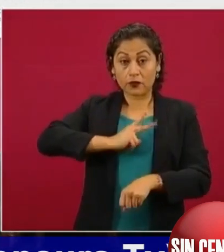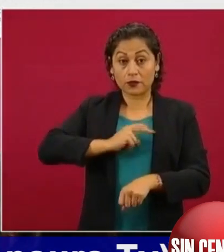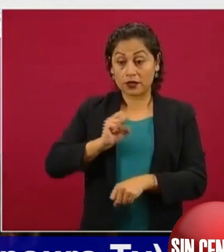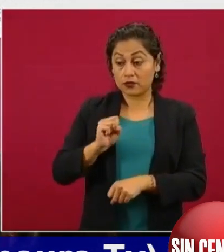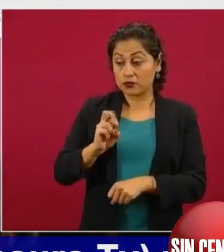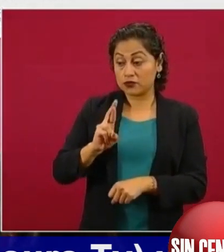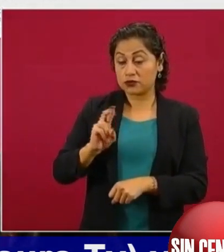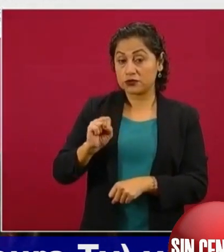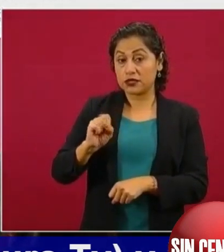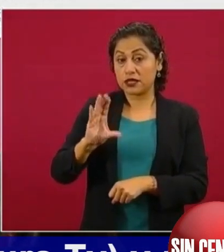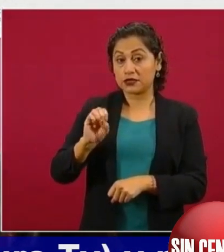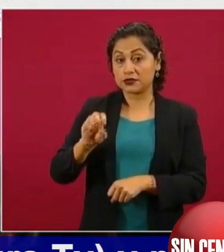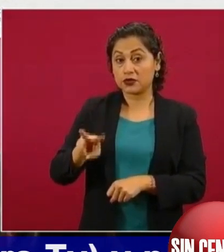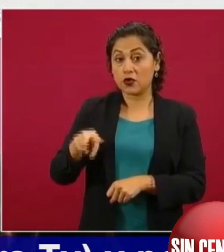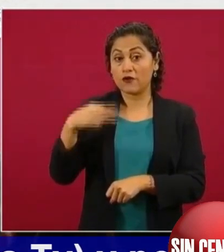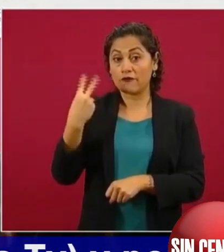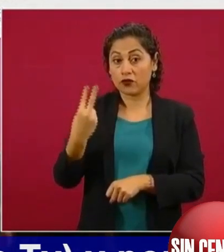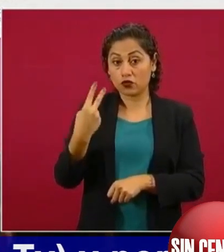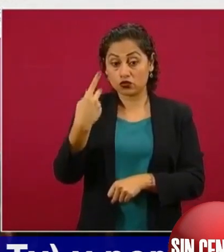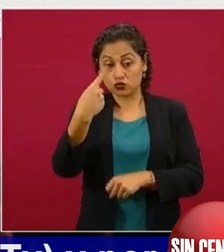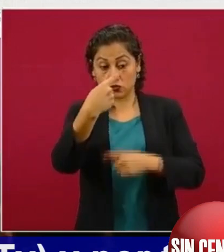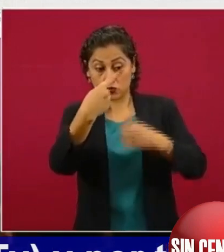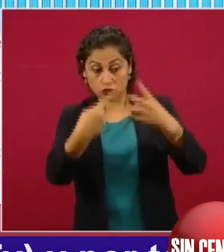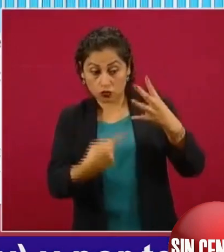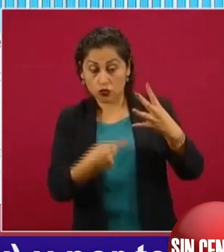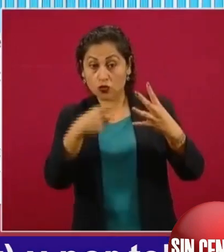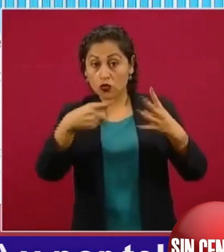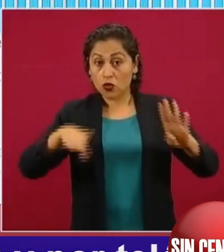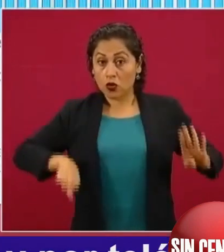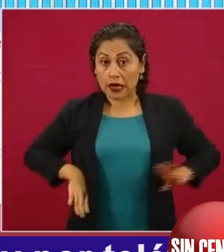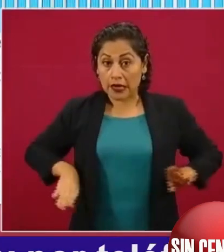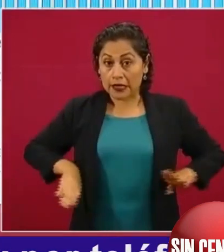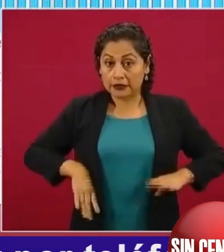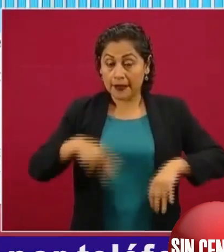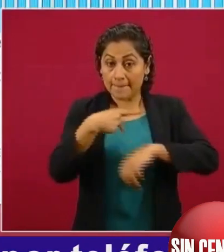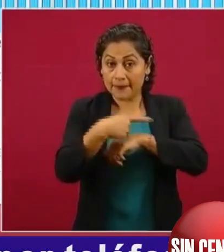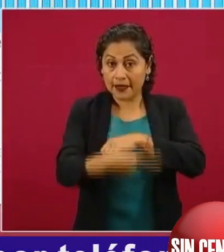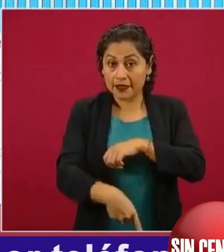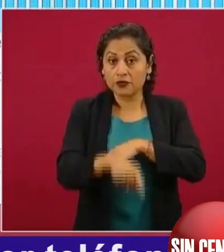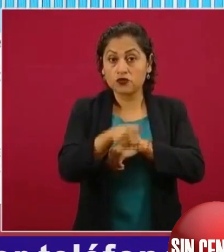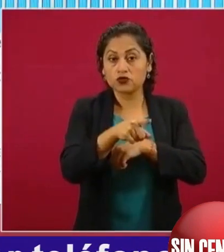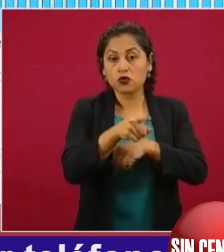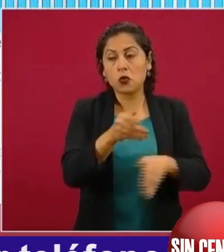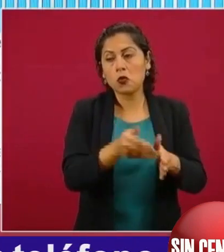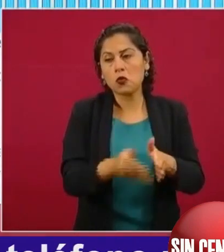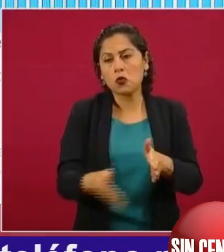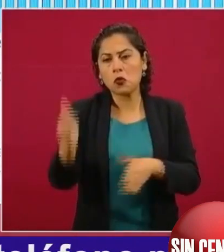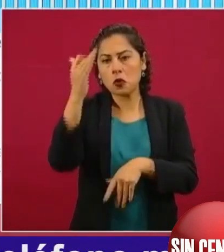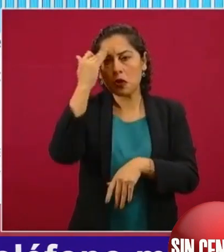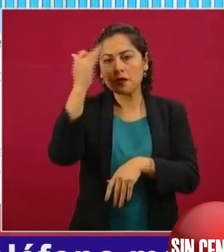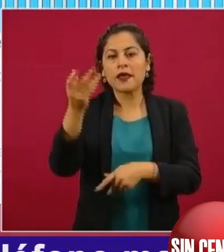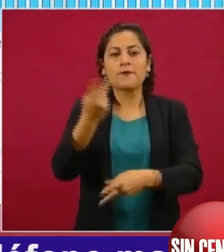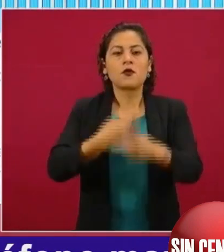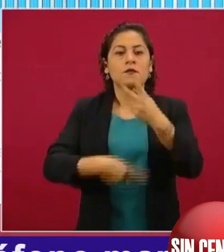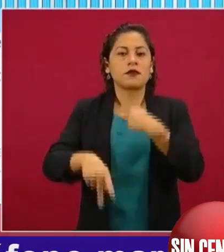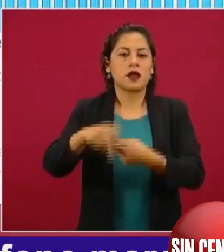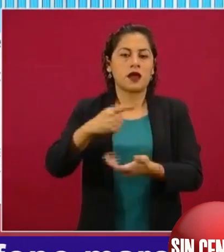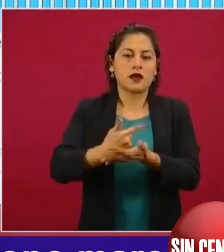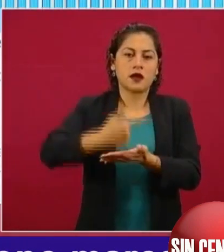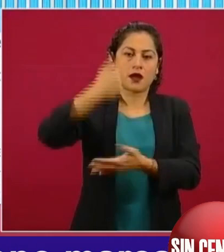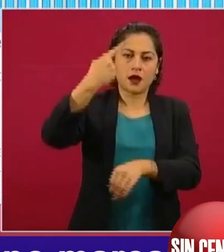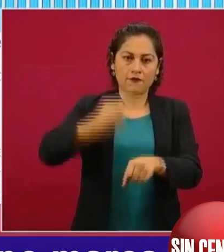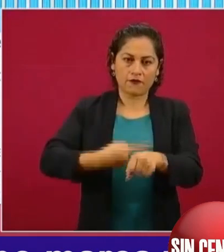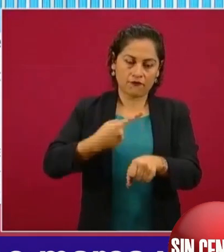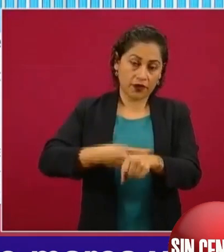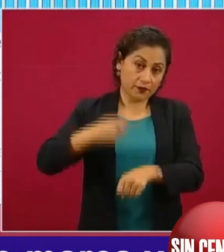COVID-19, tiene un grave riesgo de que presente neumonía. Y si se espera, se está perdiendo tiempo útil, tiempo